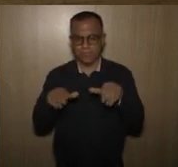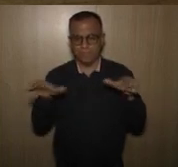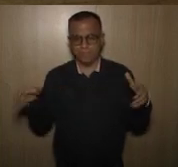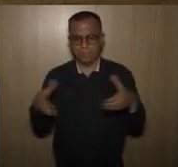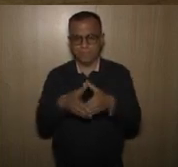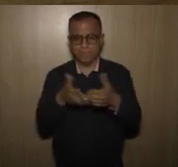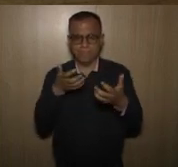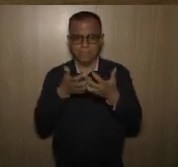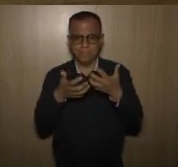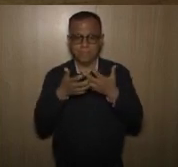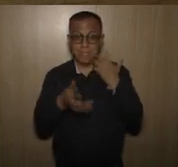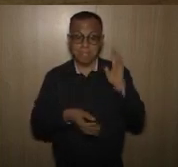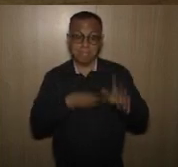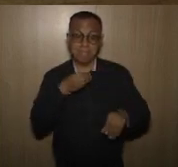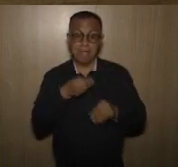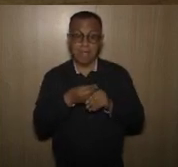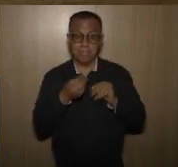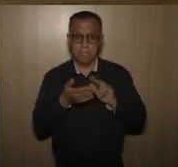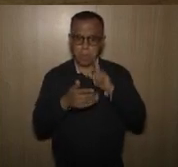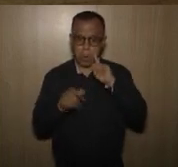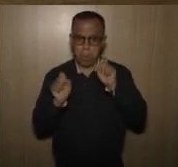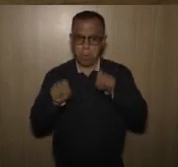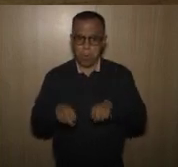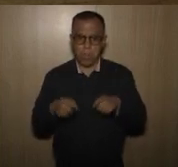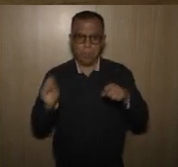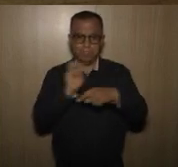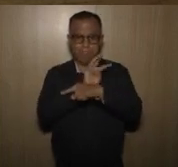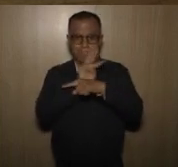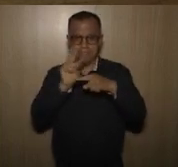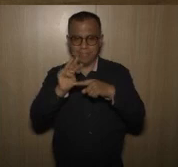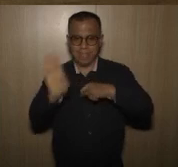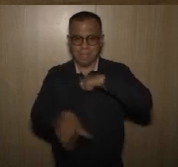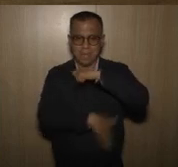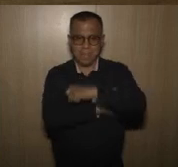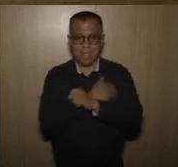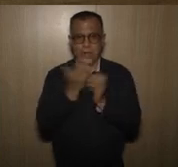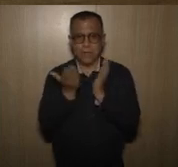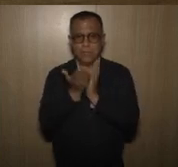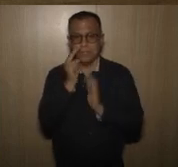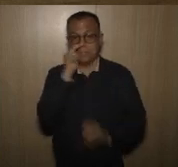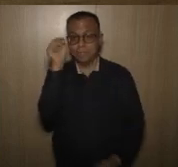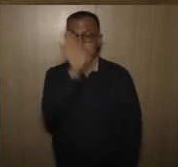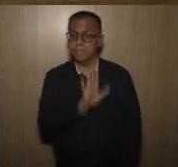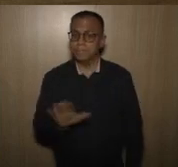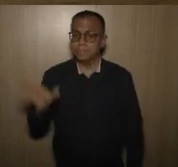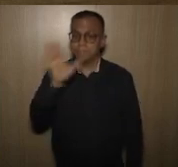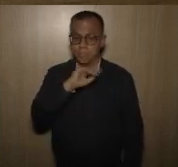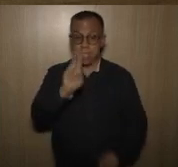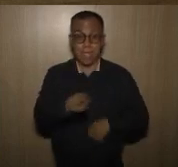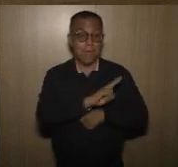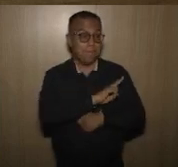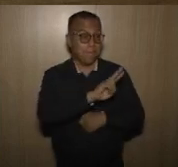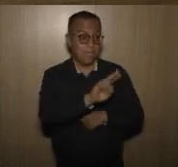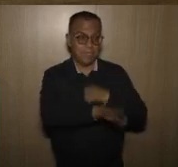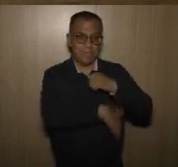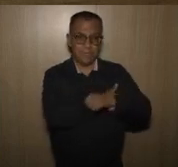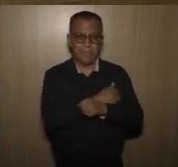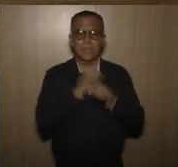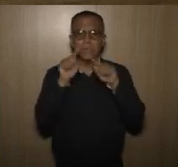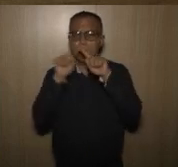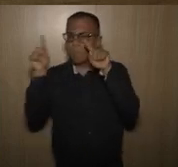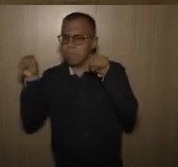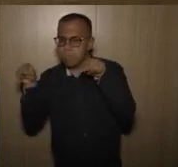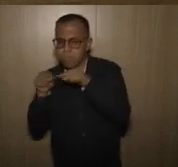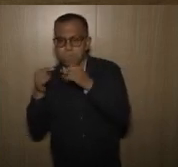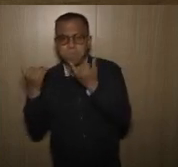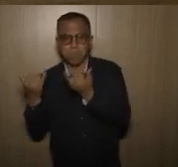sistema. Adicionalmente, ya pueden ingresar a la página del Ministerio de Educación Nacional, donde el viceministro mencionó el micrositio, donde